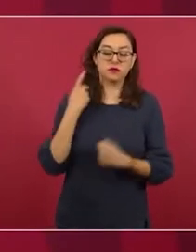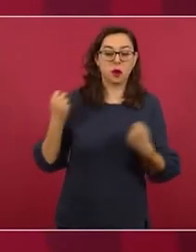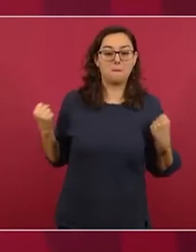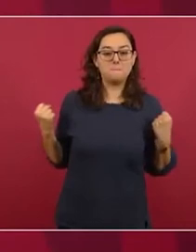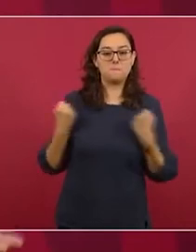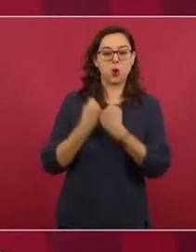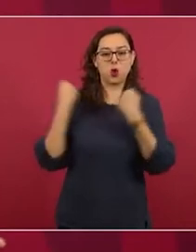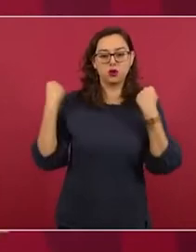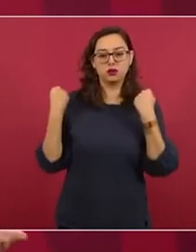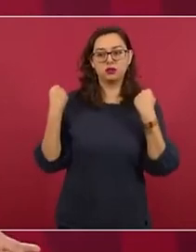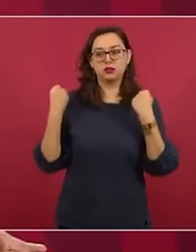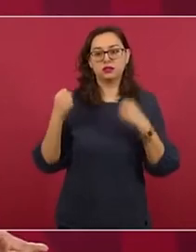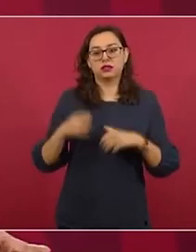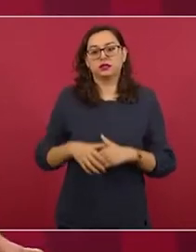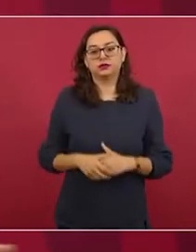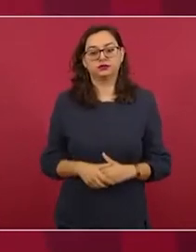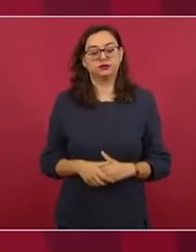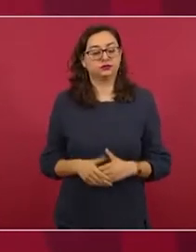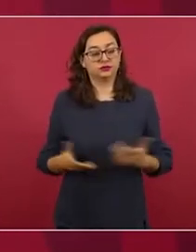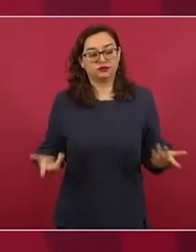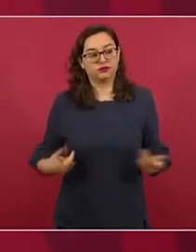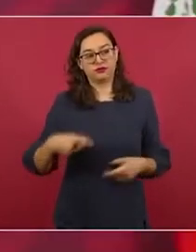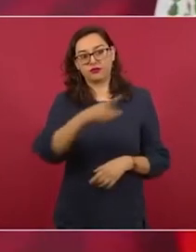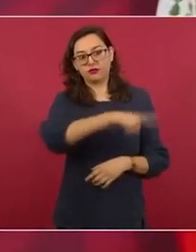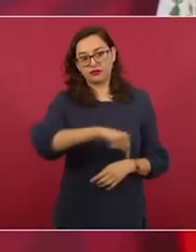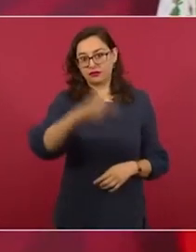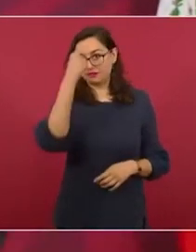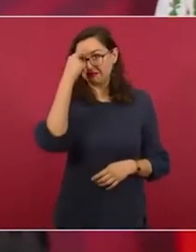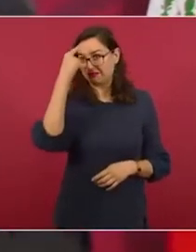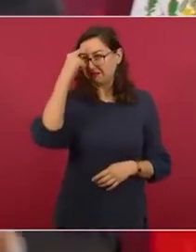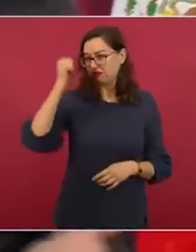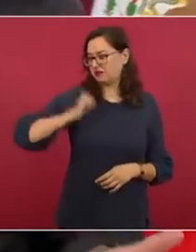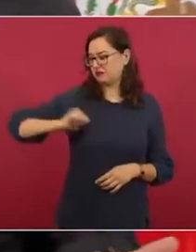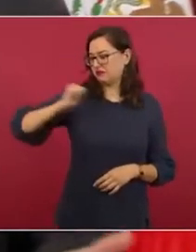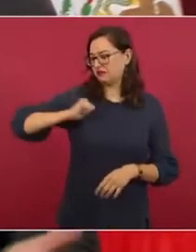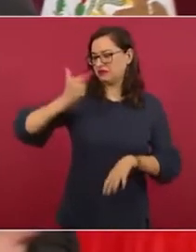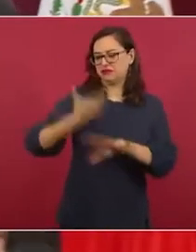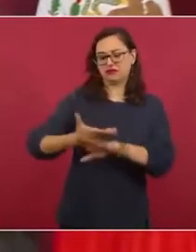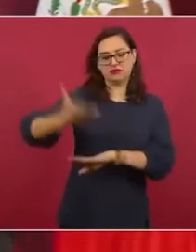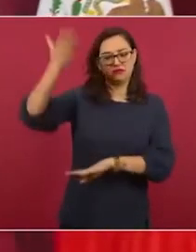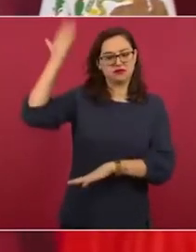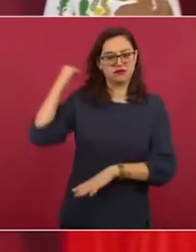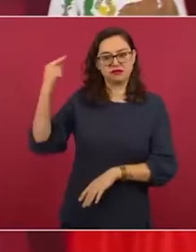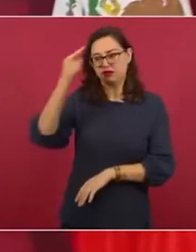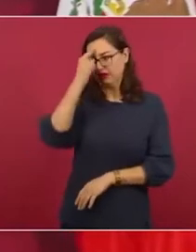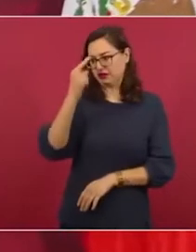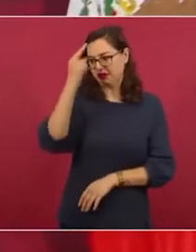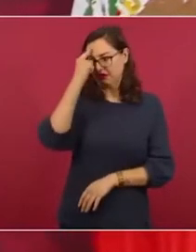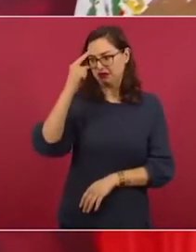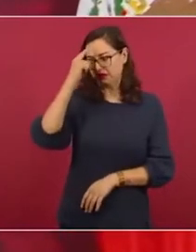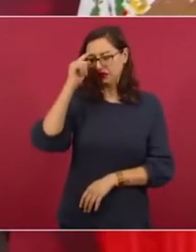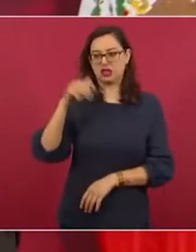los que no pueden superar de que ya vivimos